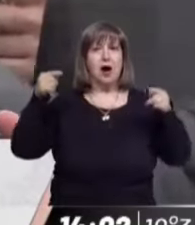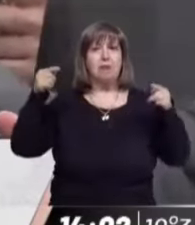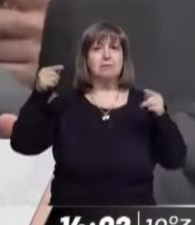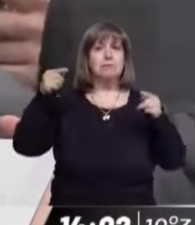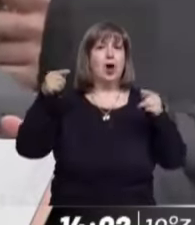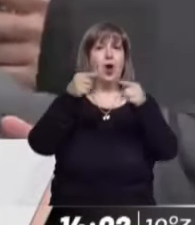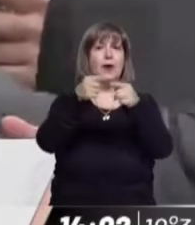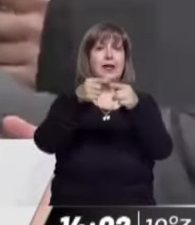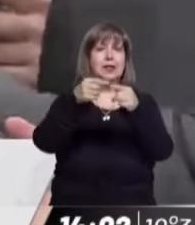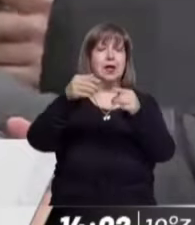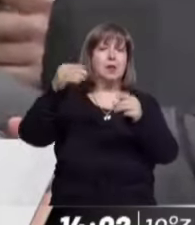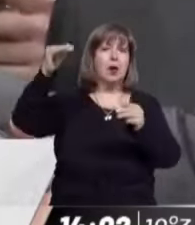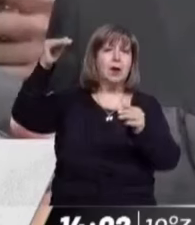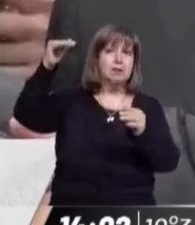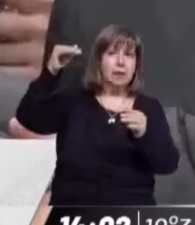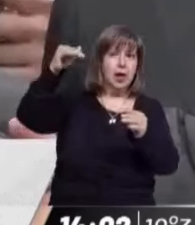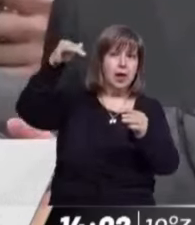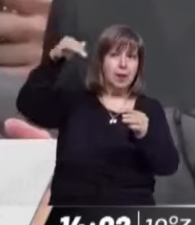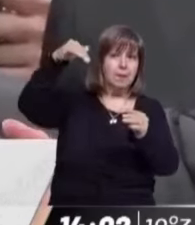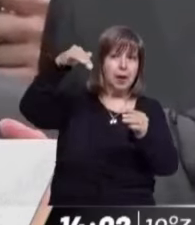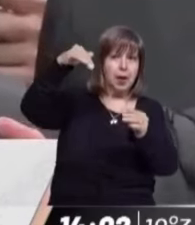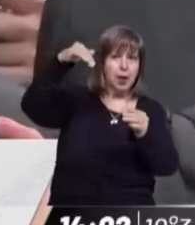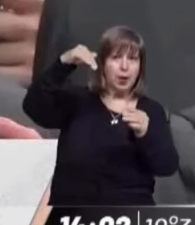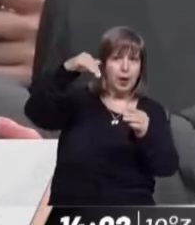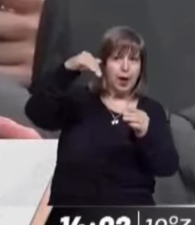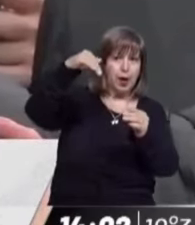baja, ya es una tendencia,